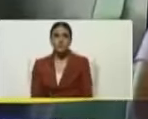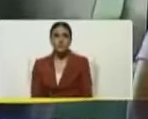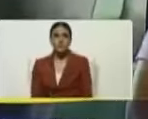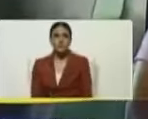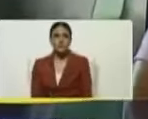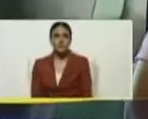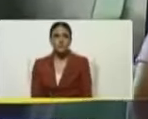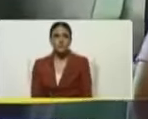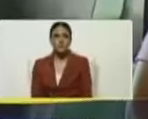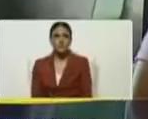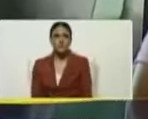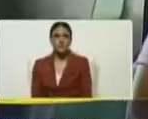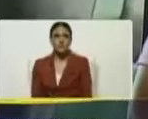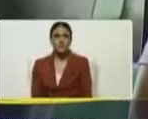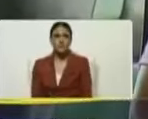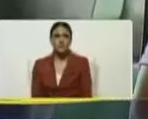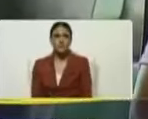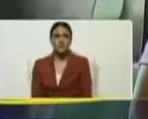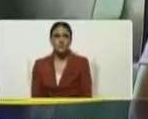Fíjate.